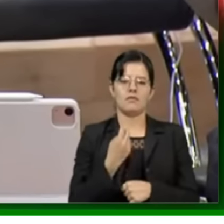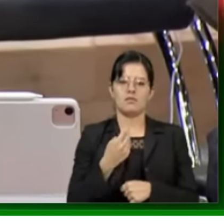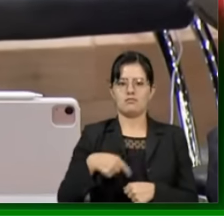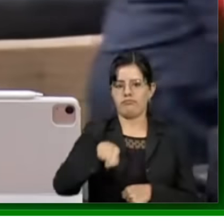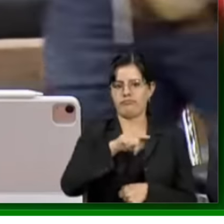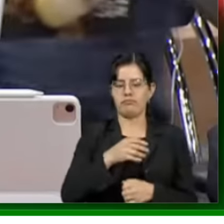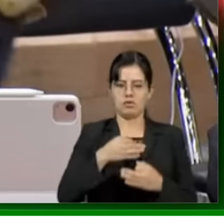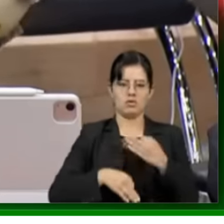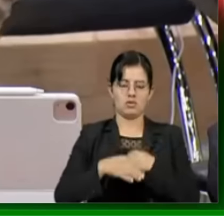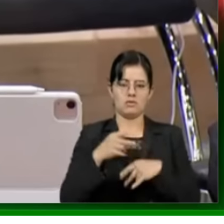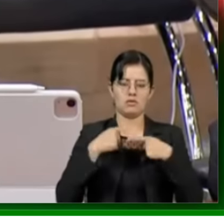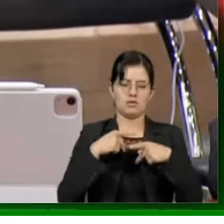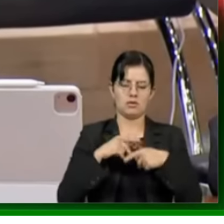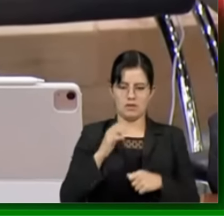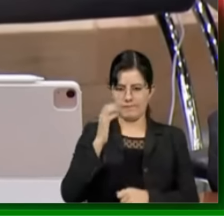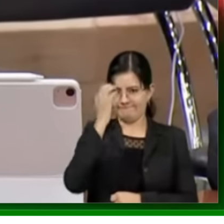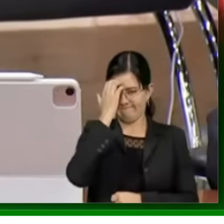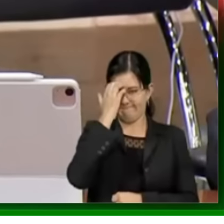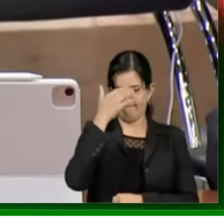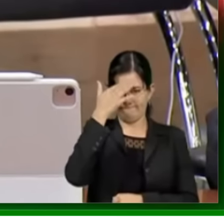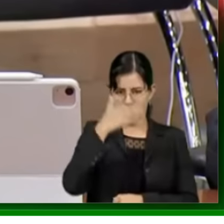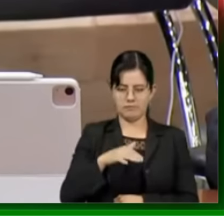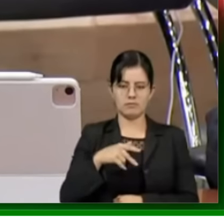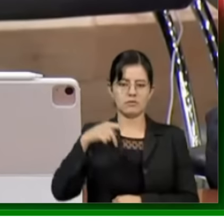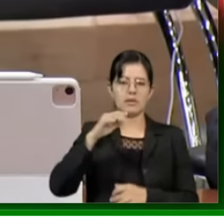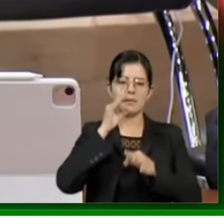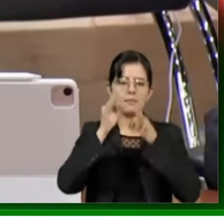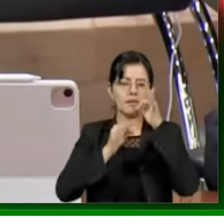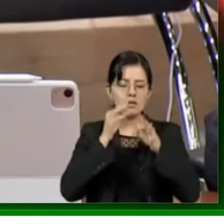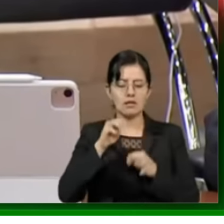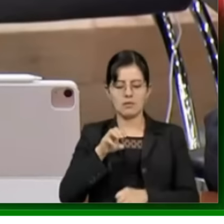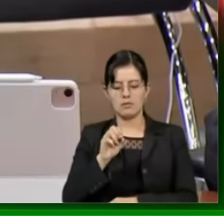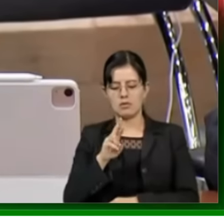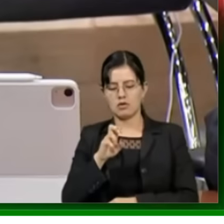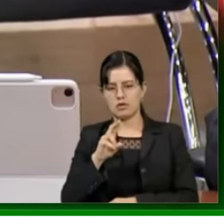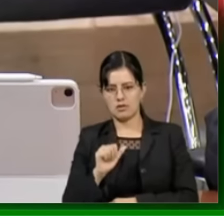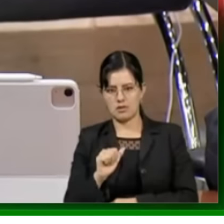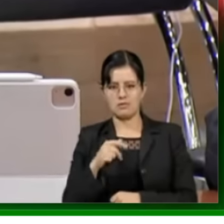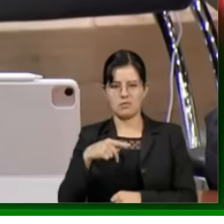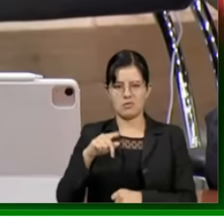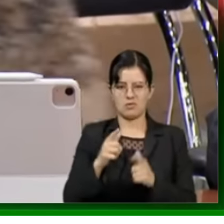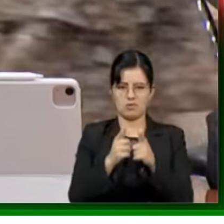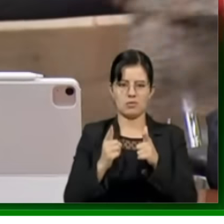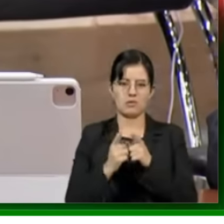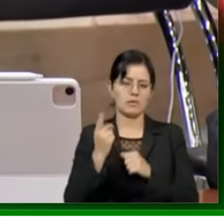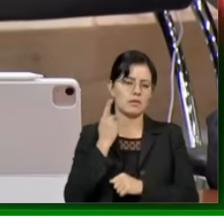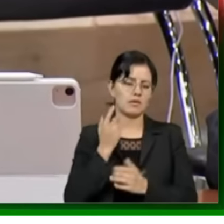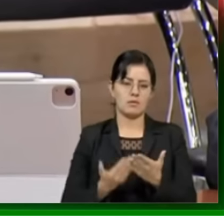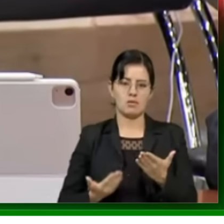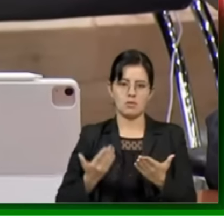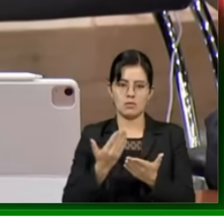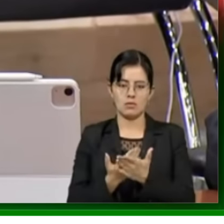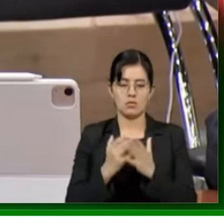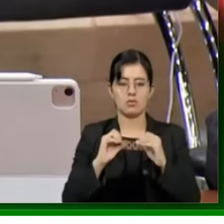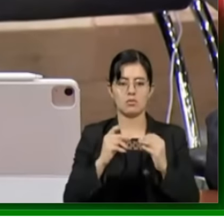conocido que la campaña de morena y sus partidos aliados no se basan en propuestas o